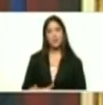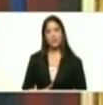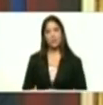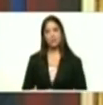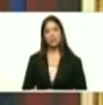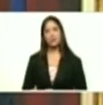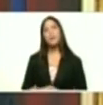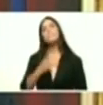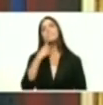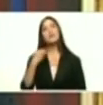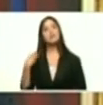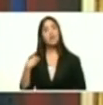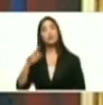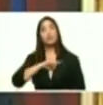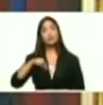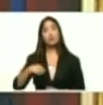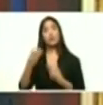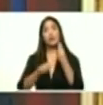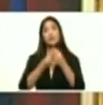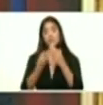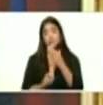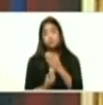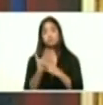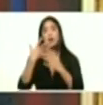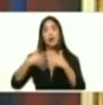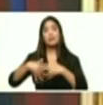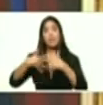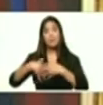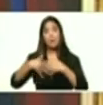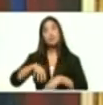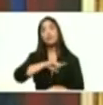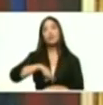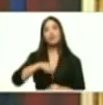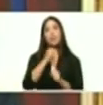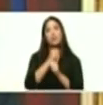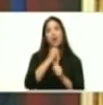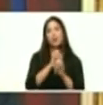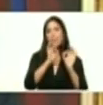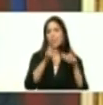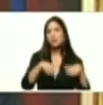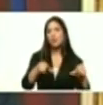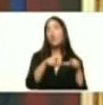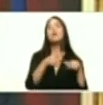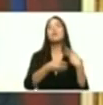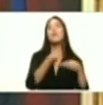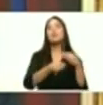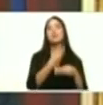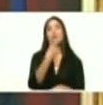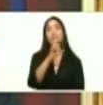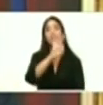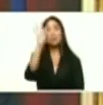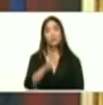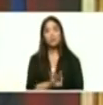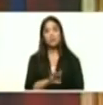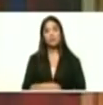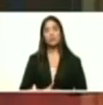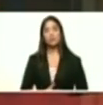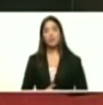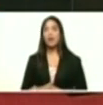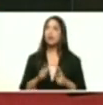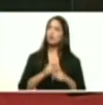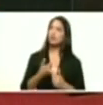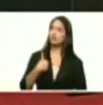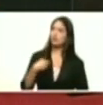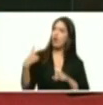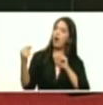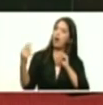me decían, miren, nosotros montamos en esta industria, y estamos trabajando, no sé dónde, estamos produciendo, el 20% presidente, entonces yo me